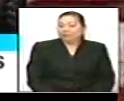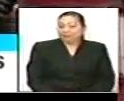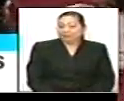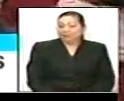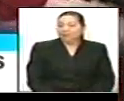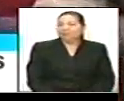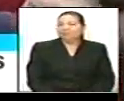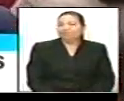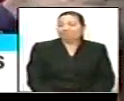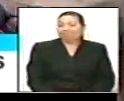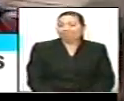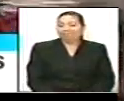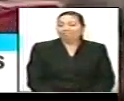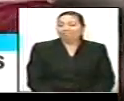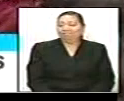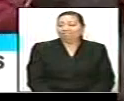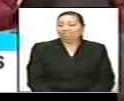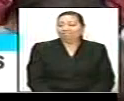Gracias, señora Marlene.